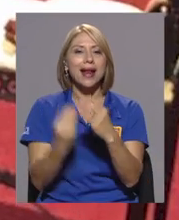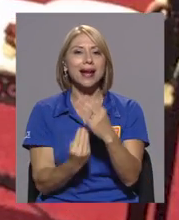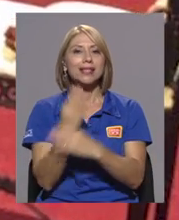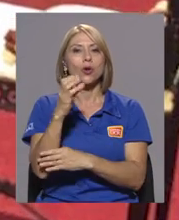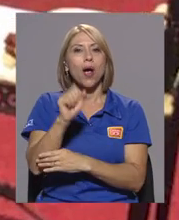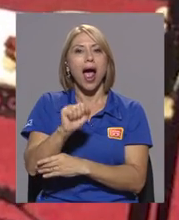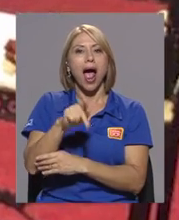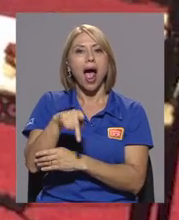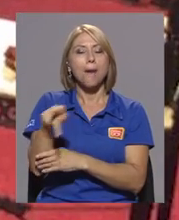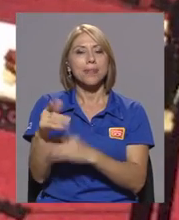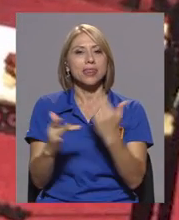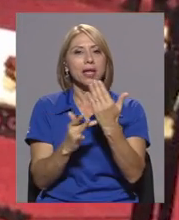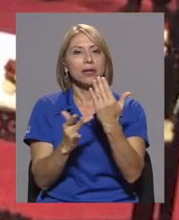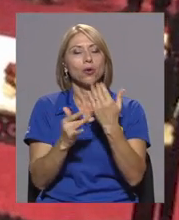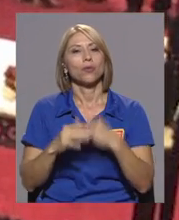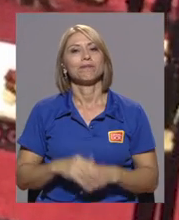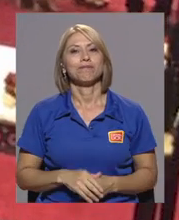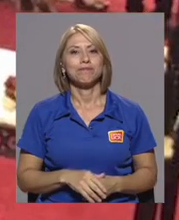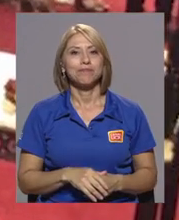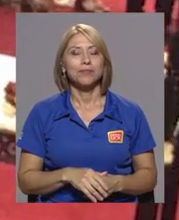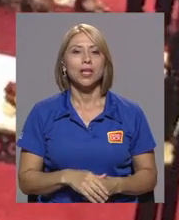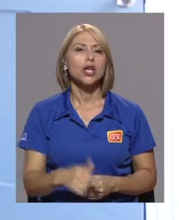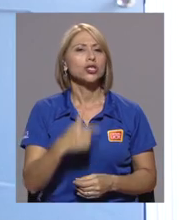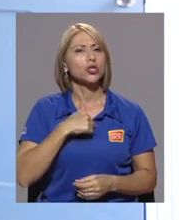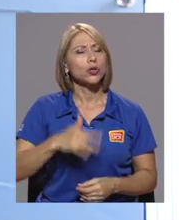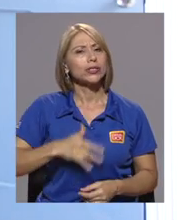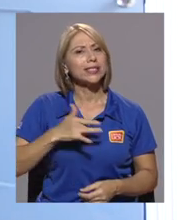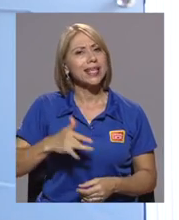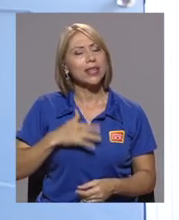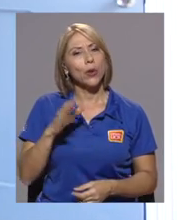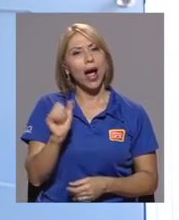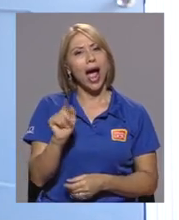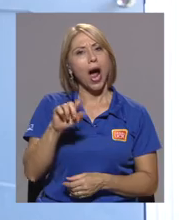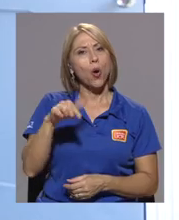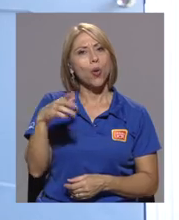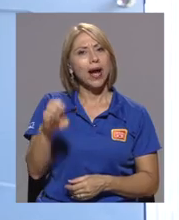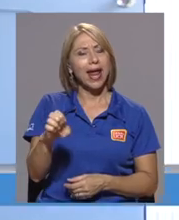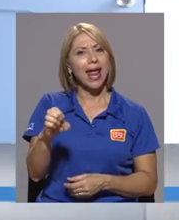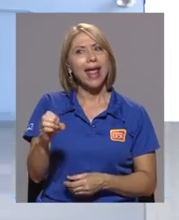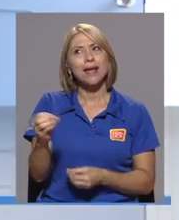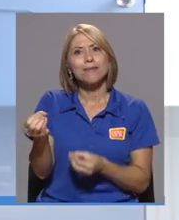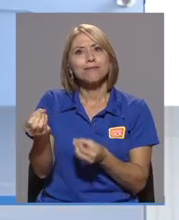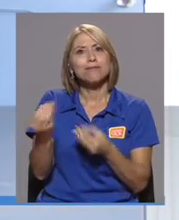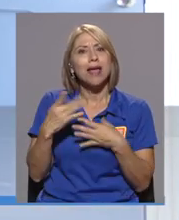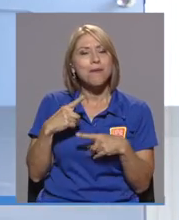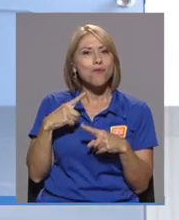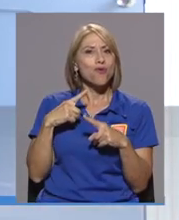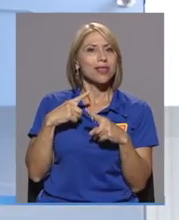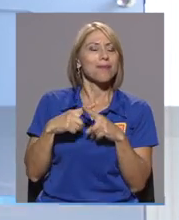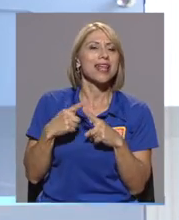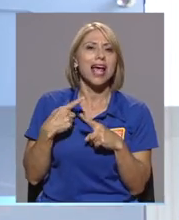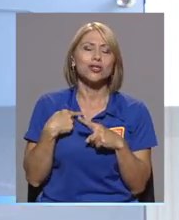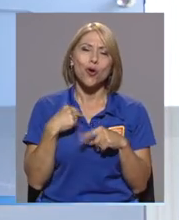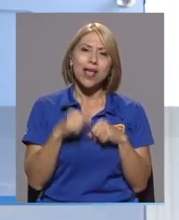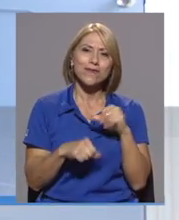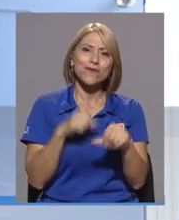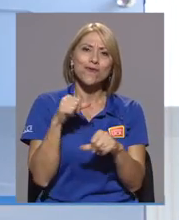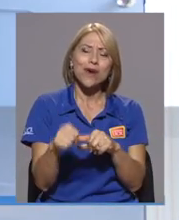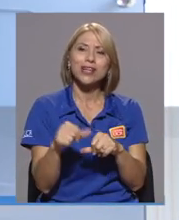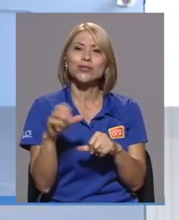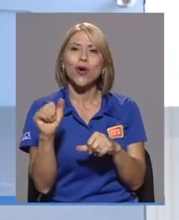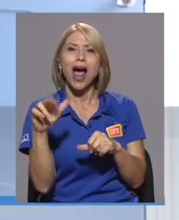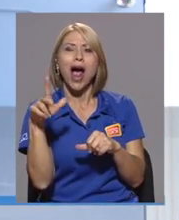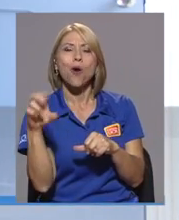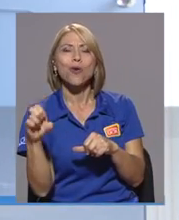creación de su aplicación tecnológica. Yo siento que a auge me multiplica. Yo pongo esfuerzo y auge